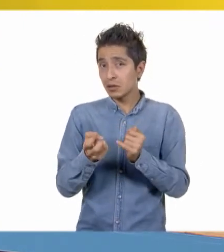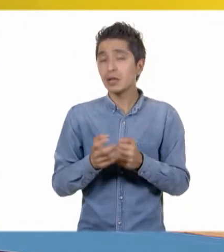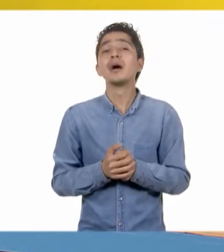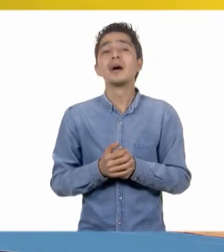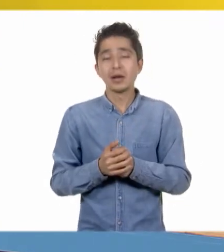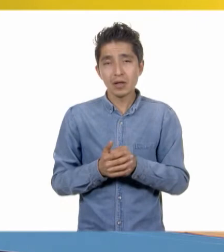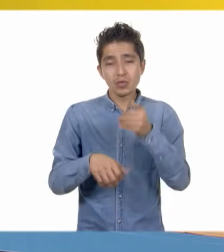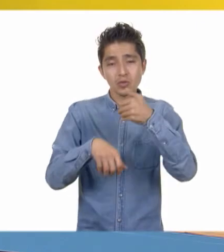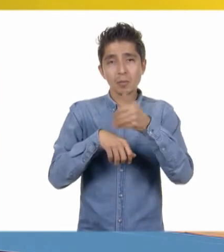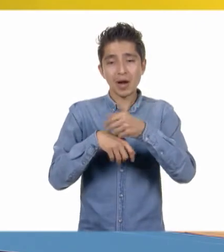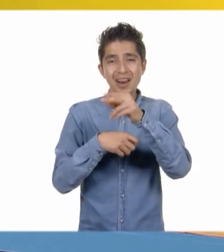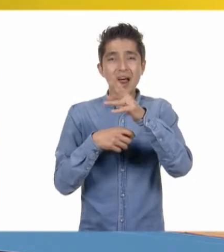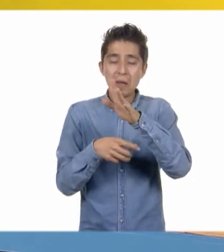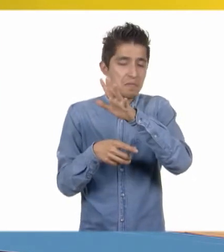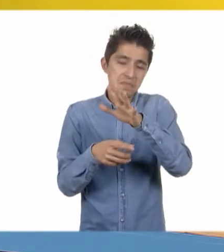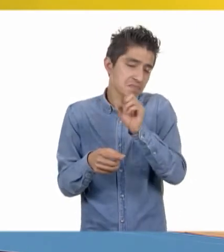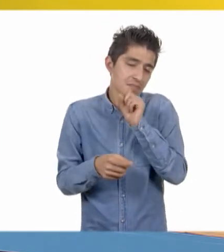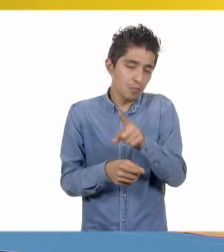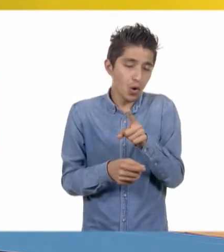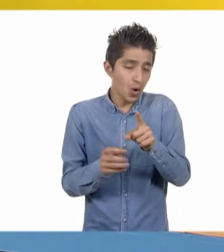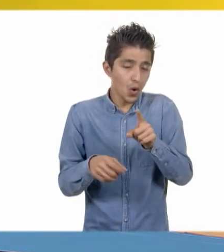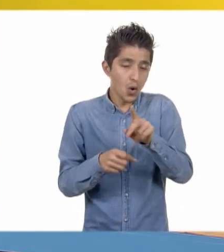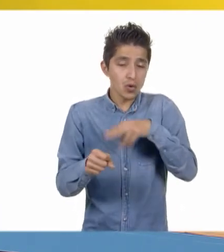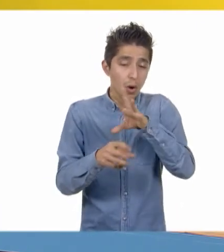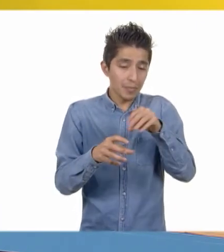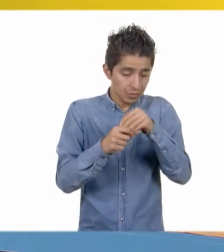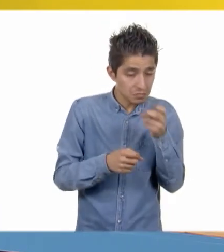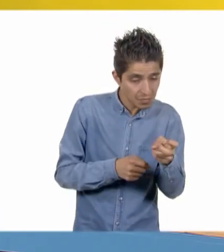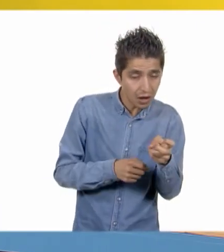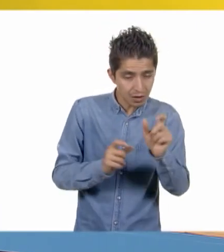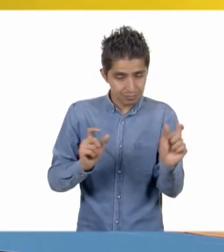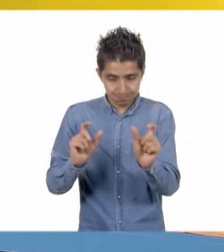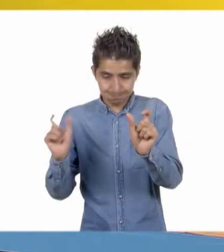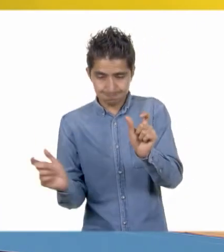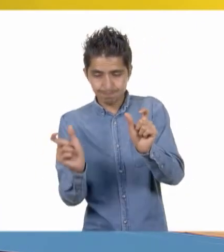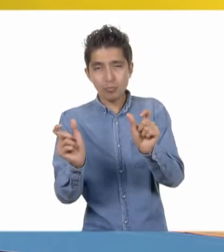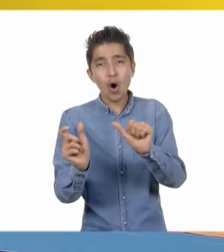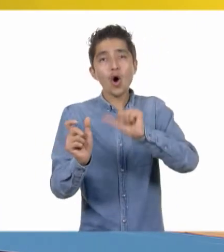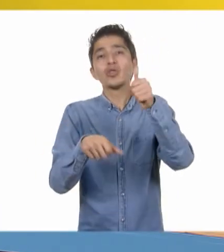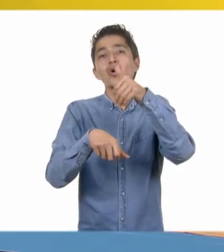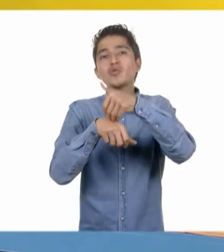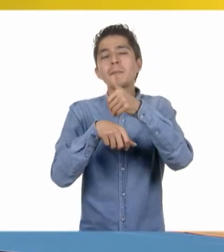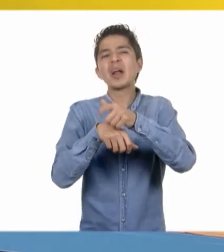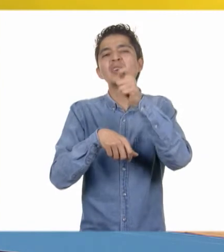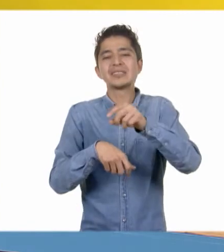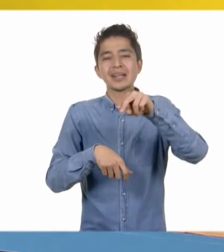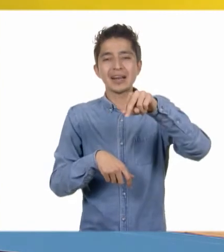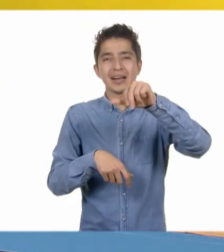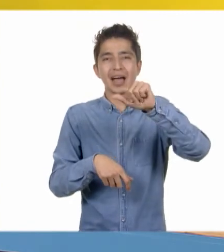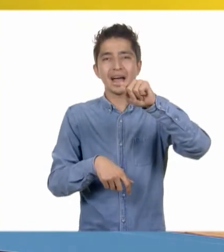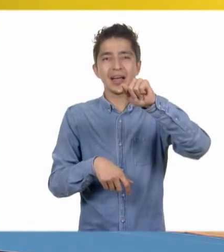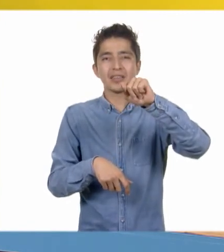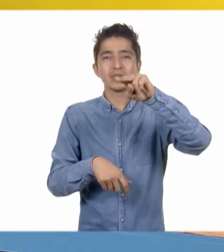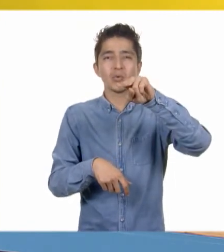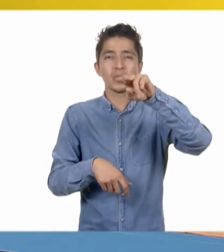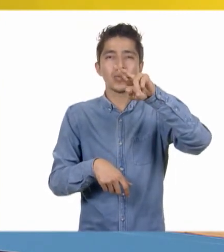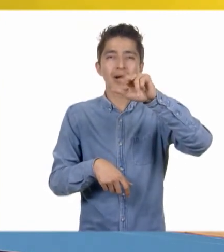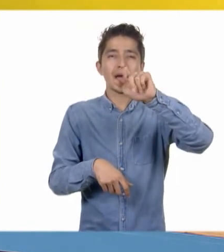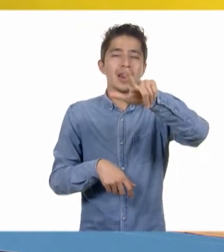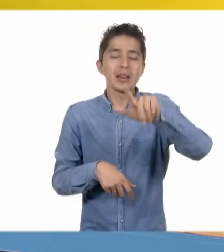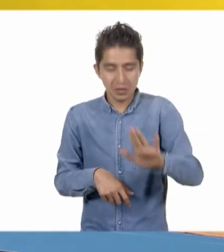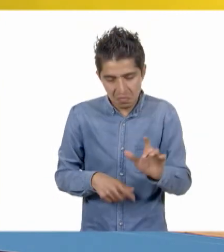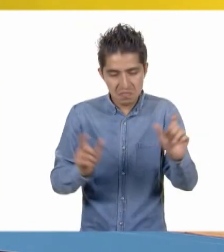entre 2 números naturales consecutivos podemos encontrar otro número natural. Pero recuerden, ¿qué